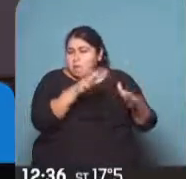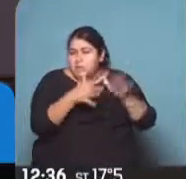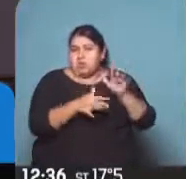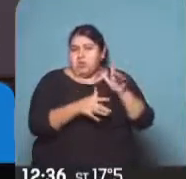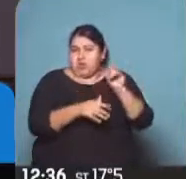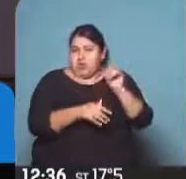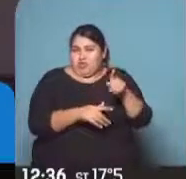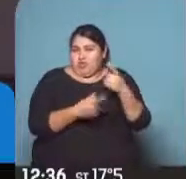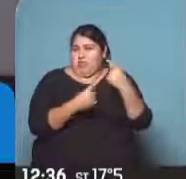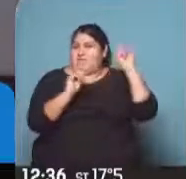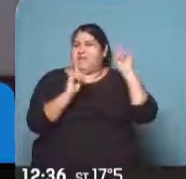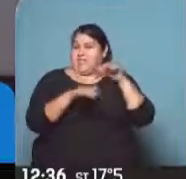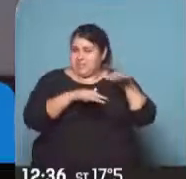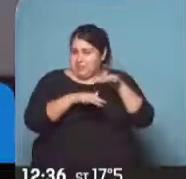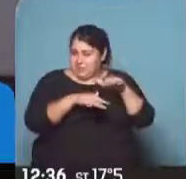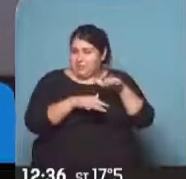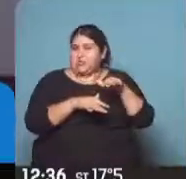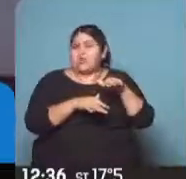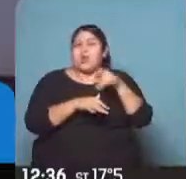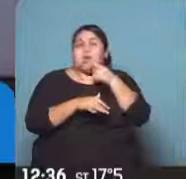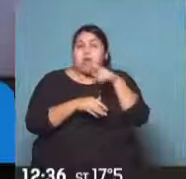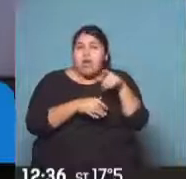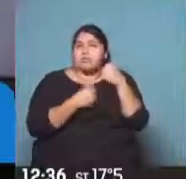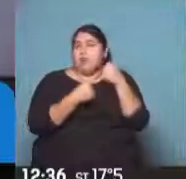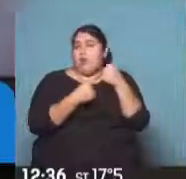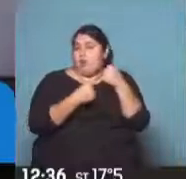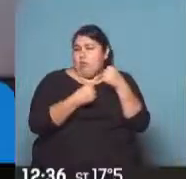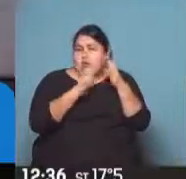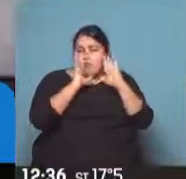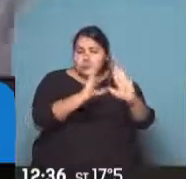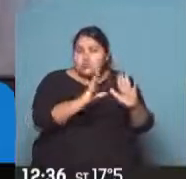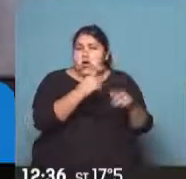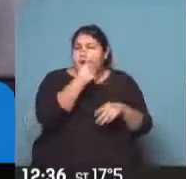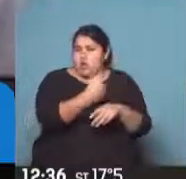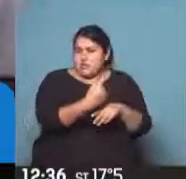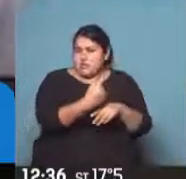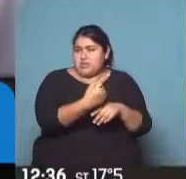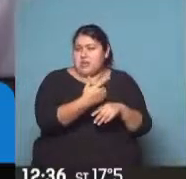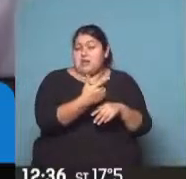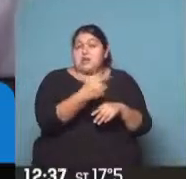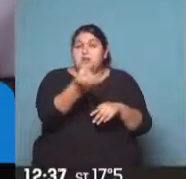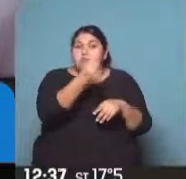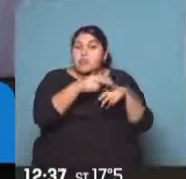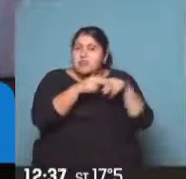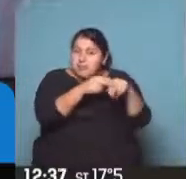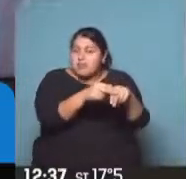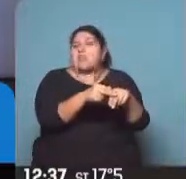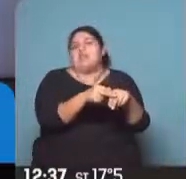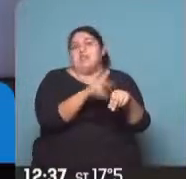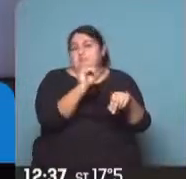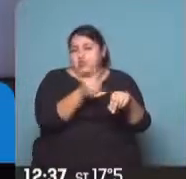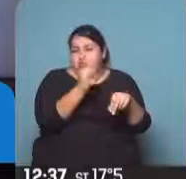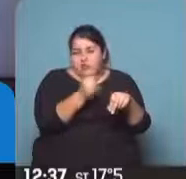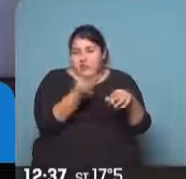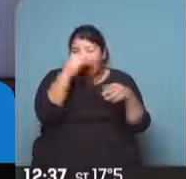que van a estar basados fuertemente en el conocimiento entonces el mejor consejo para los chicos es que